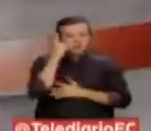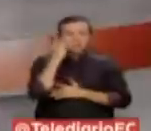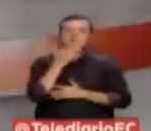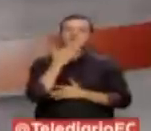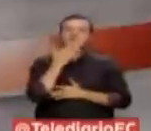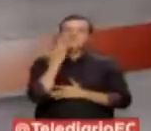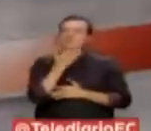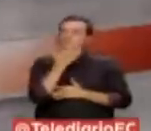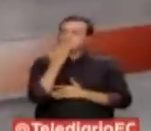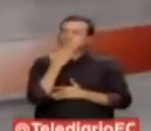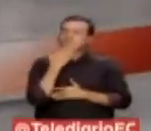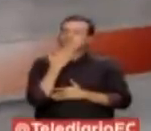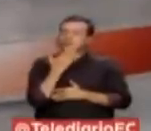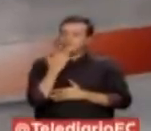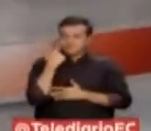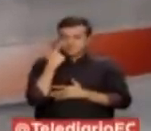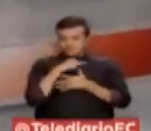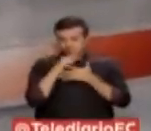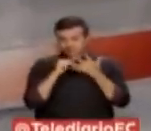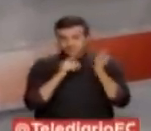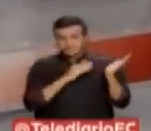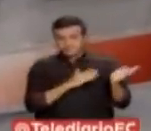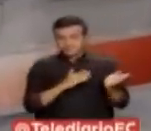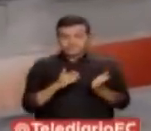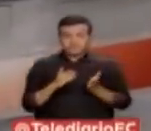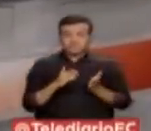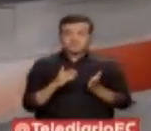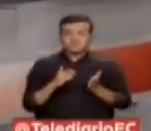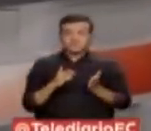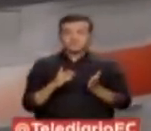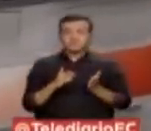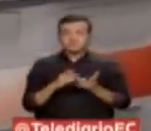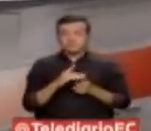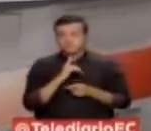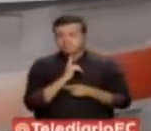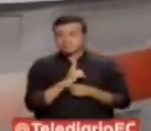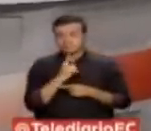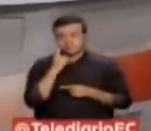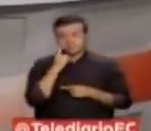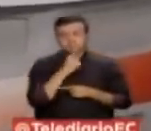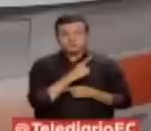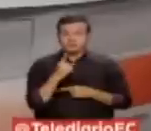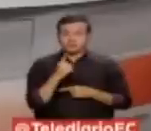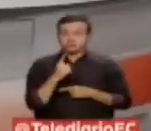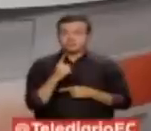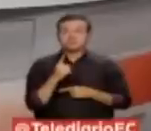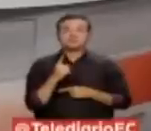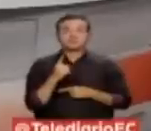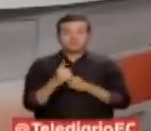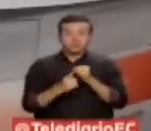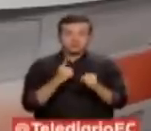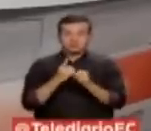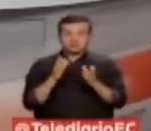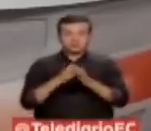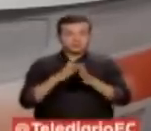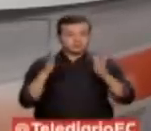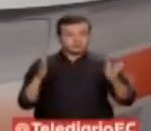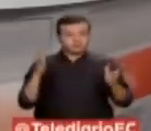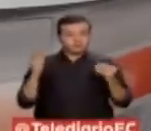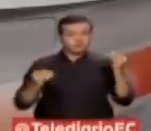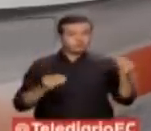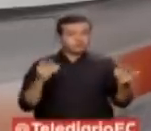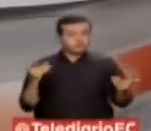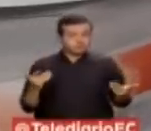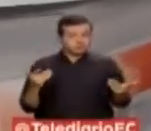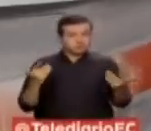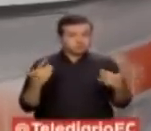las curvas de delitos Los indicadores de delitos durante durante el año entero Así es